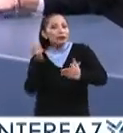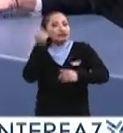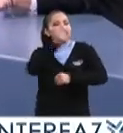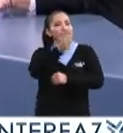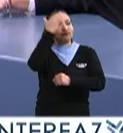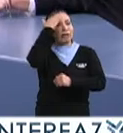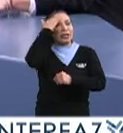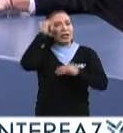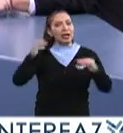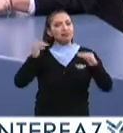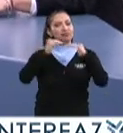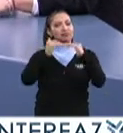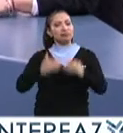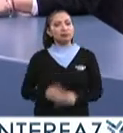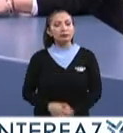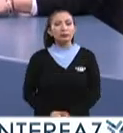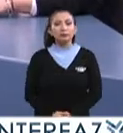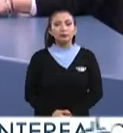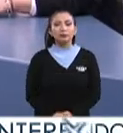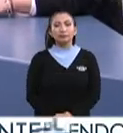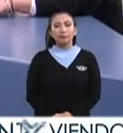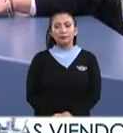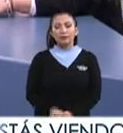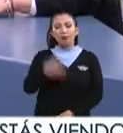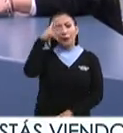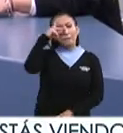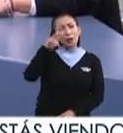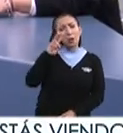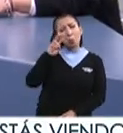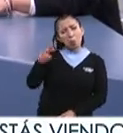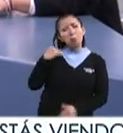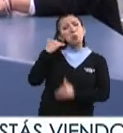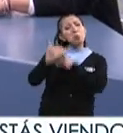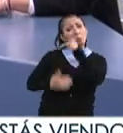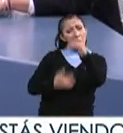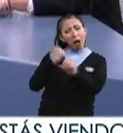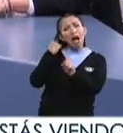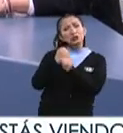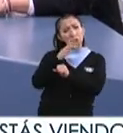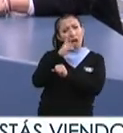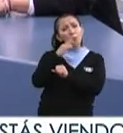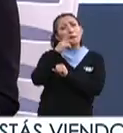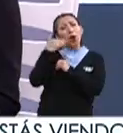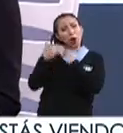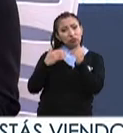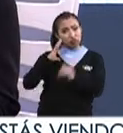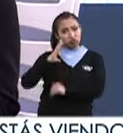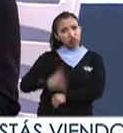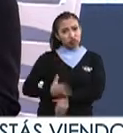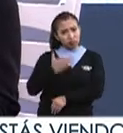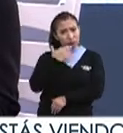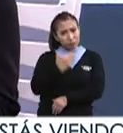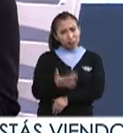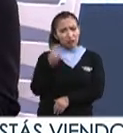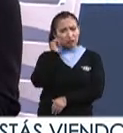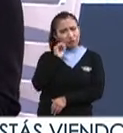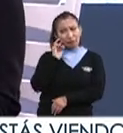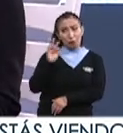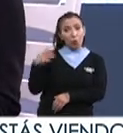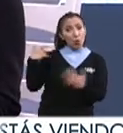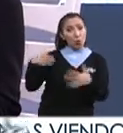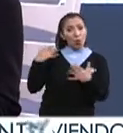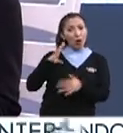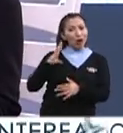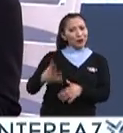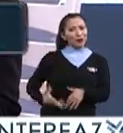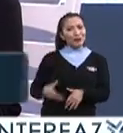para llegar a esa igualdad real en todos los aspectos. México ha avanzado muchísimo en los últimos años y estamos muy orgullosos. Yo siempre digo que estoy